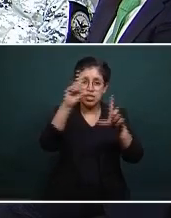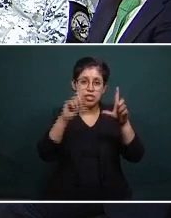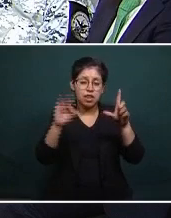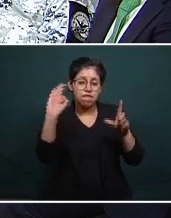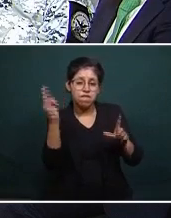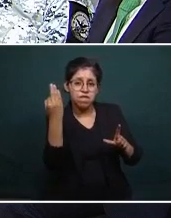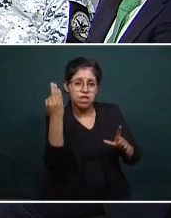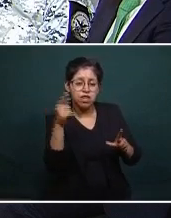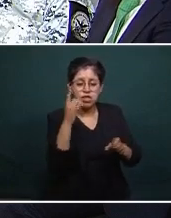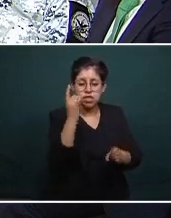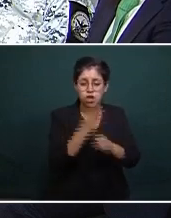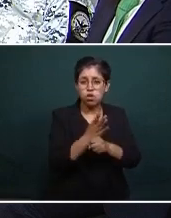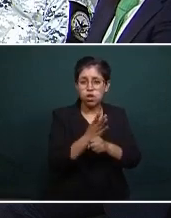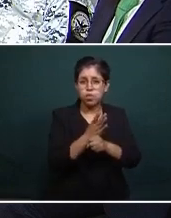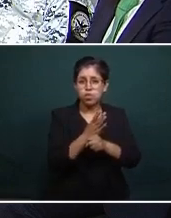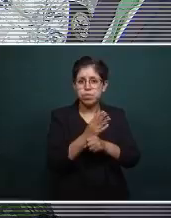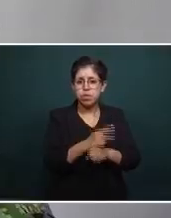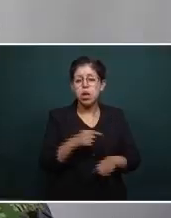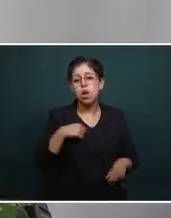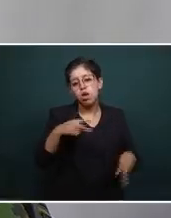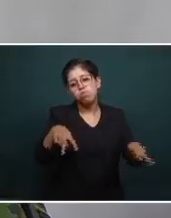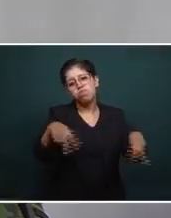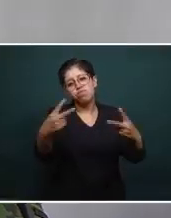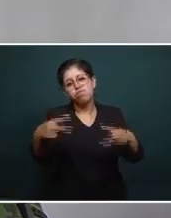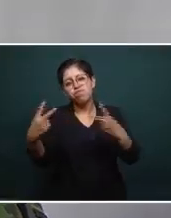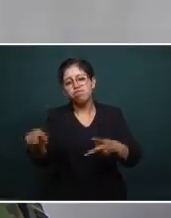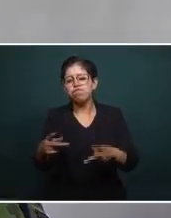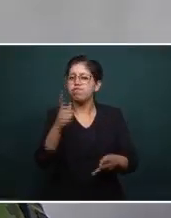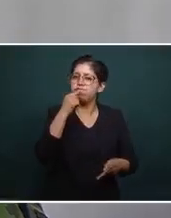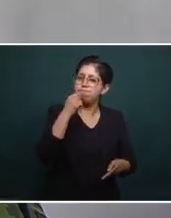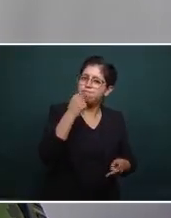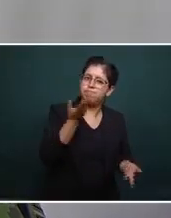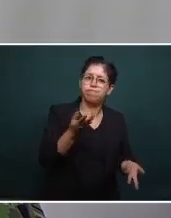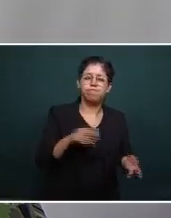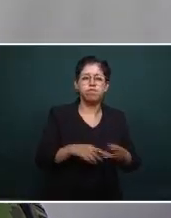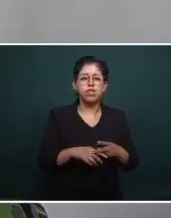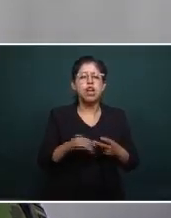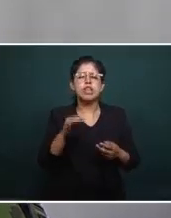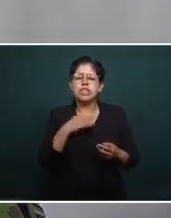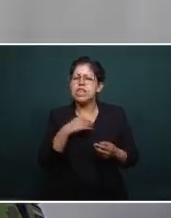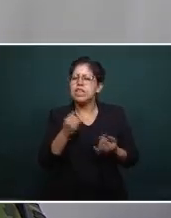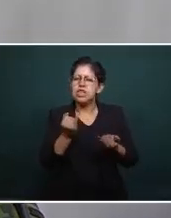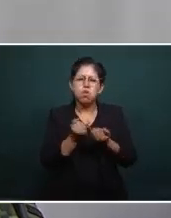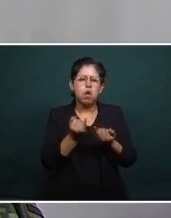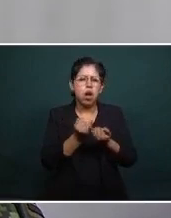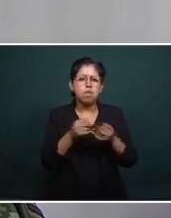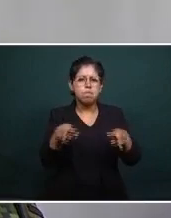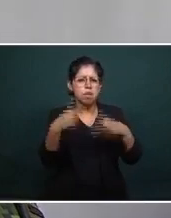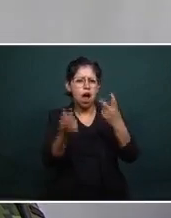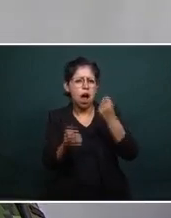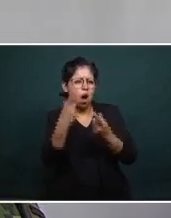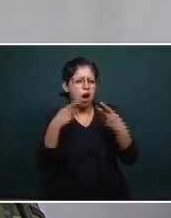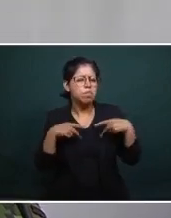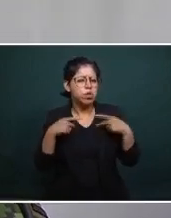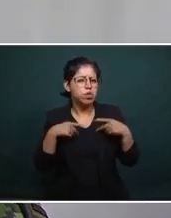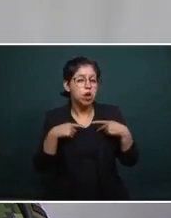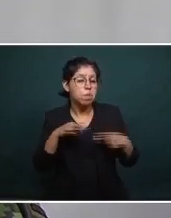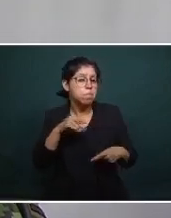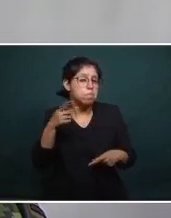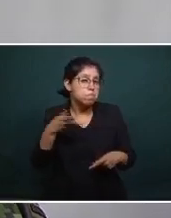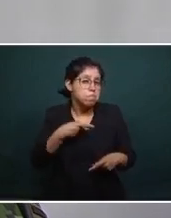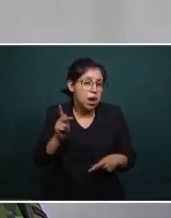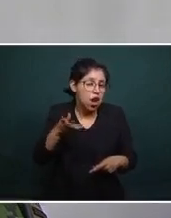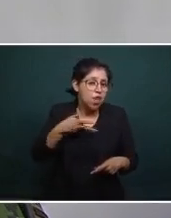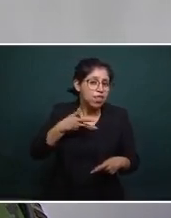estatales, fuerzas municipales, para inclusive público en general. Tiene que responder